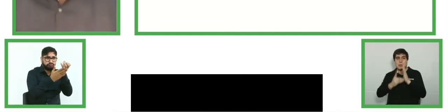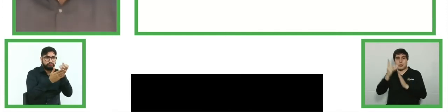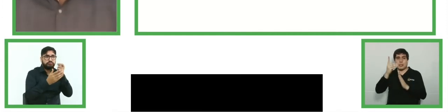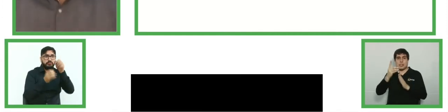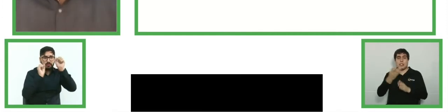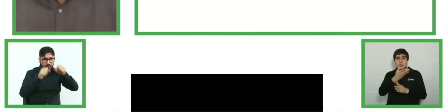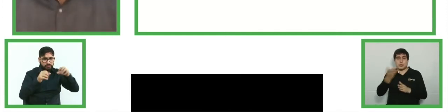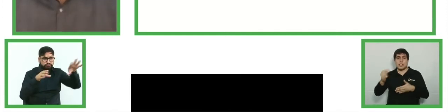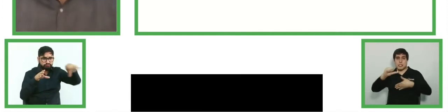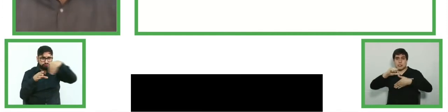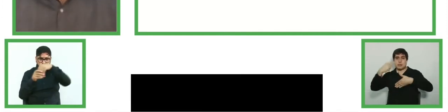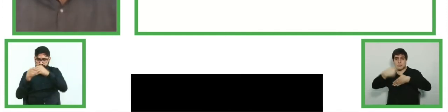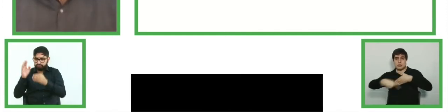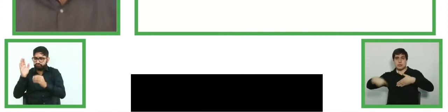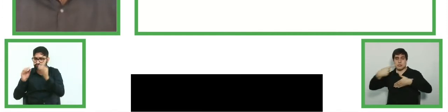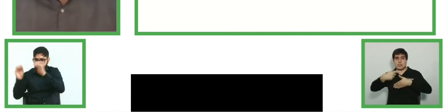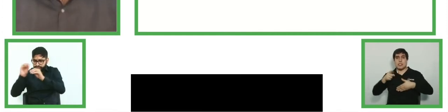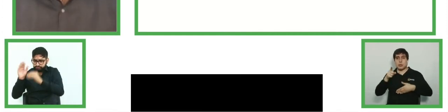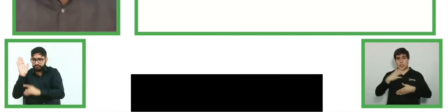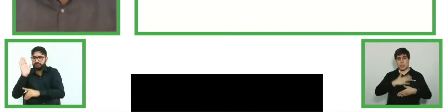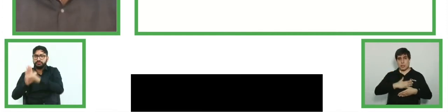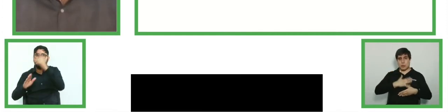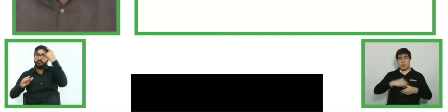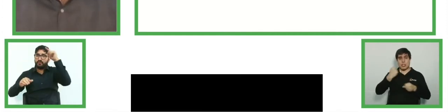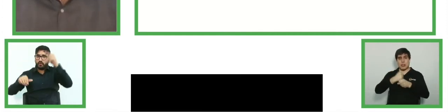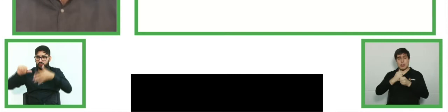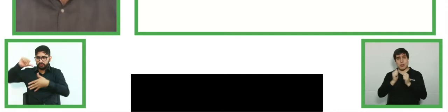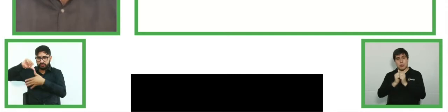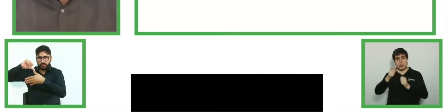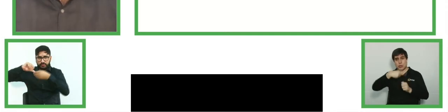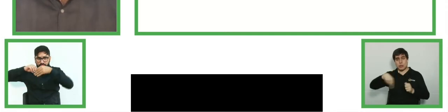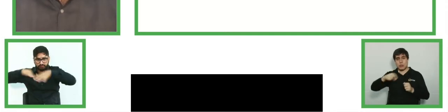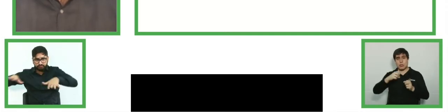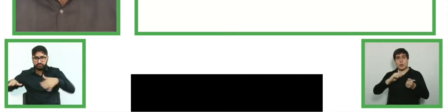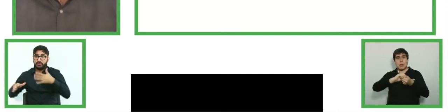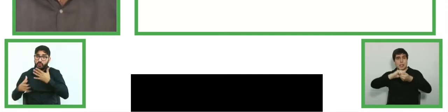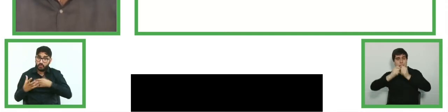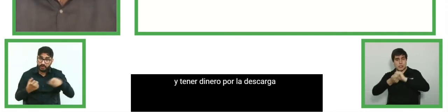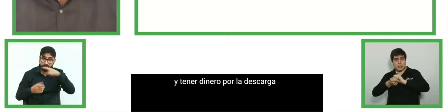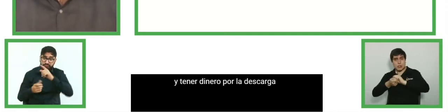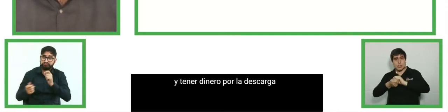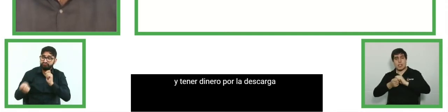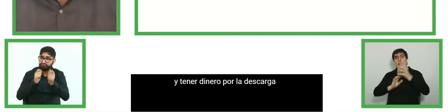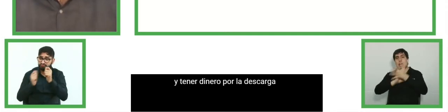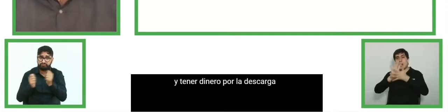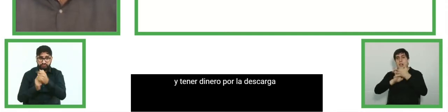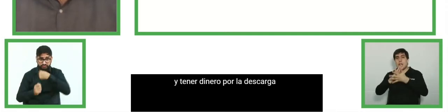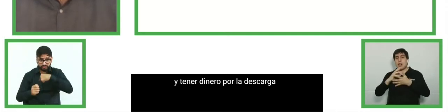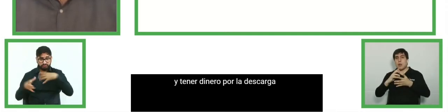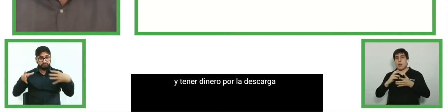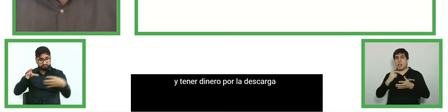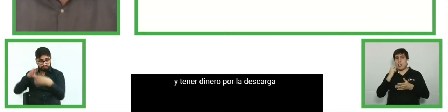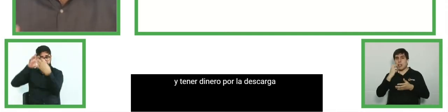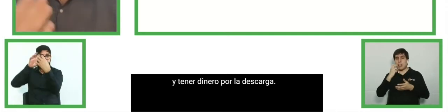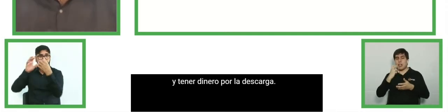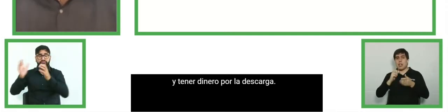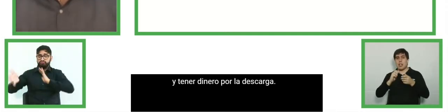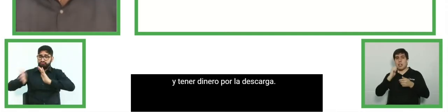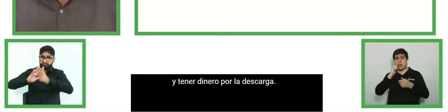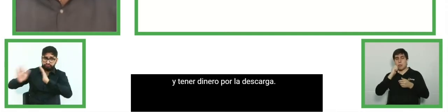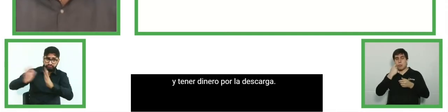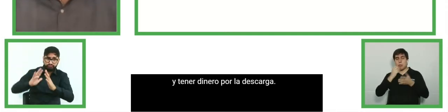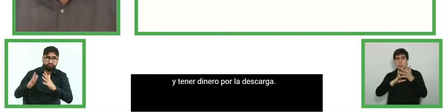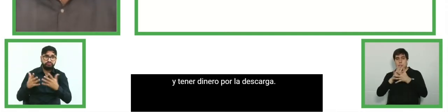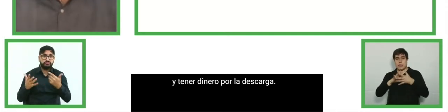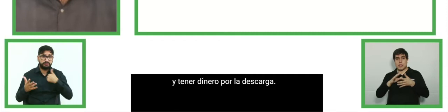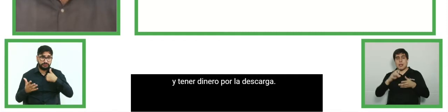están en Latinoamérica y están interesados en trabajar con nosotros para traducir esto a tu idioma de señas del país,